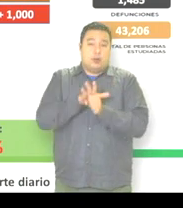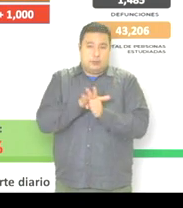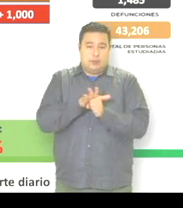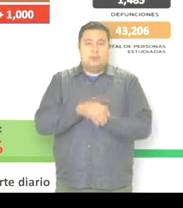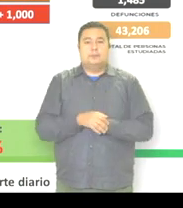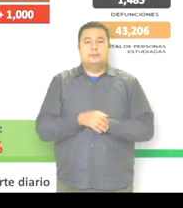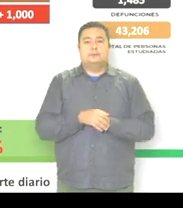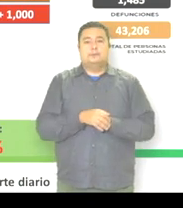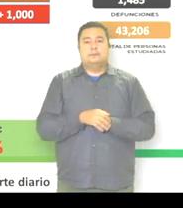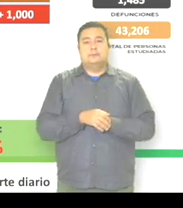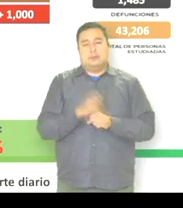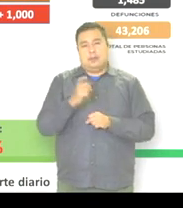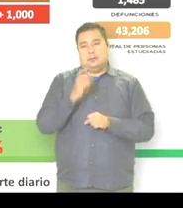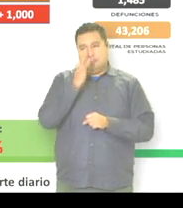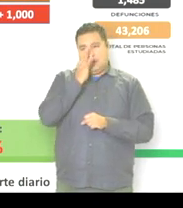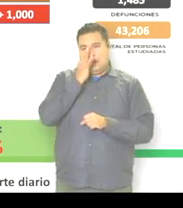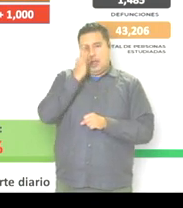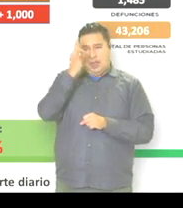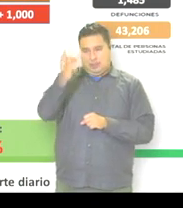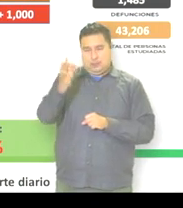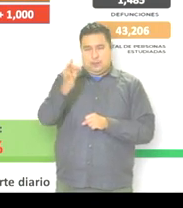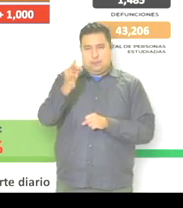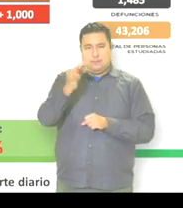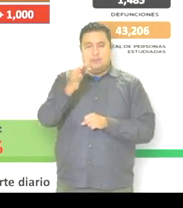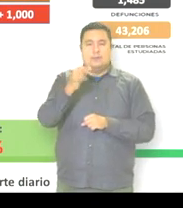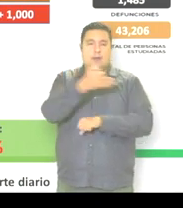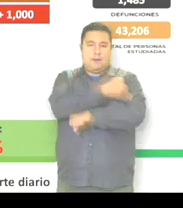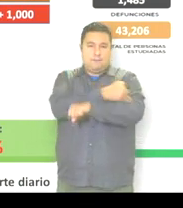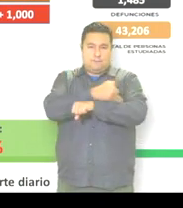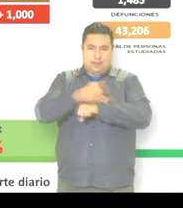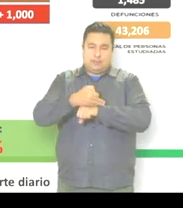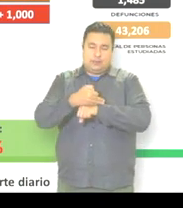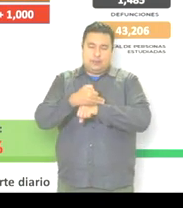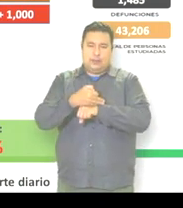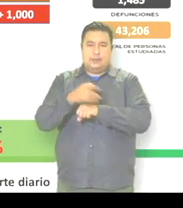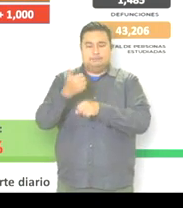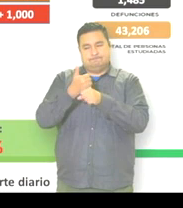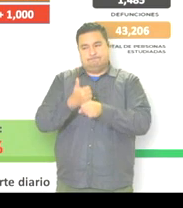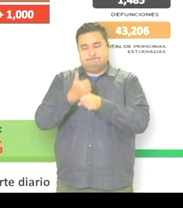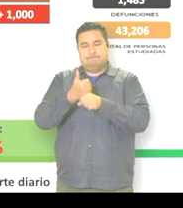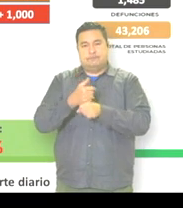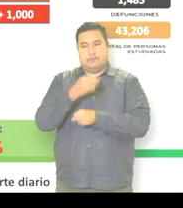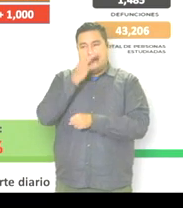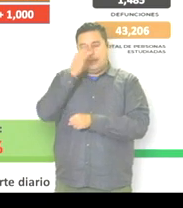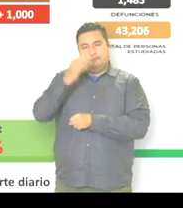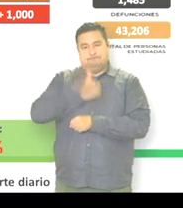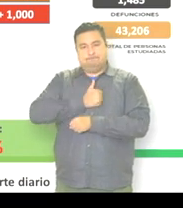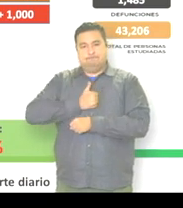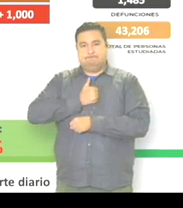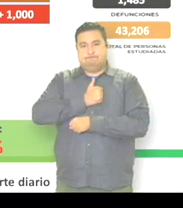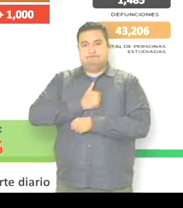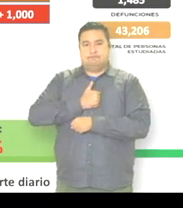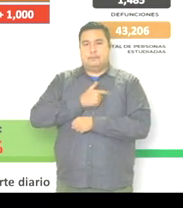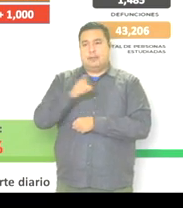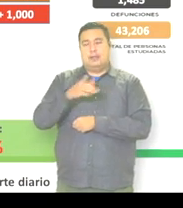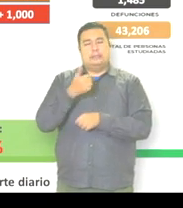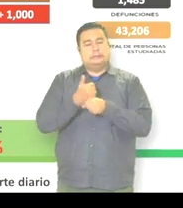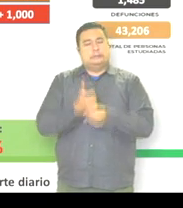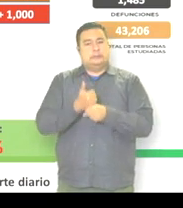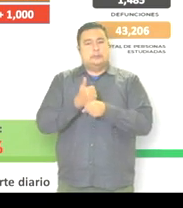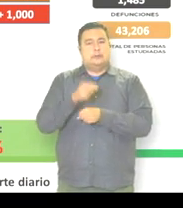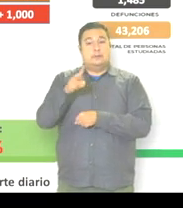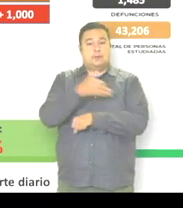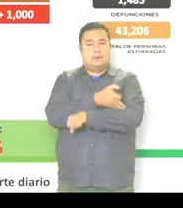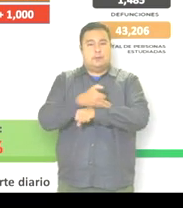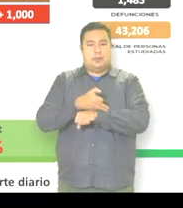coronavirus y desde aquí enviamos nuestro más sentido pésame a estas 21 familias que ahora fueron afectadas y